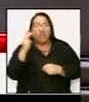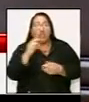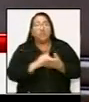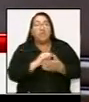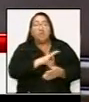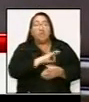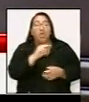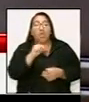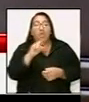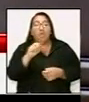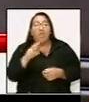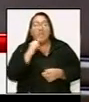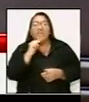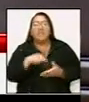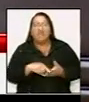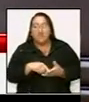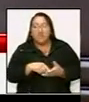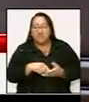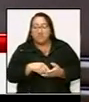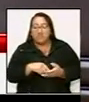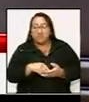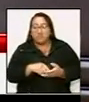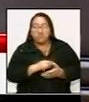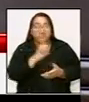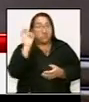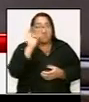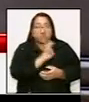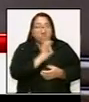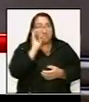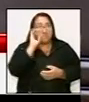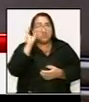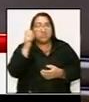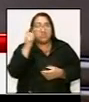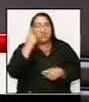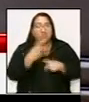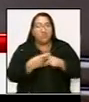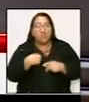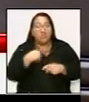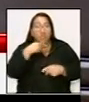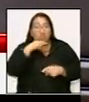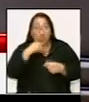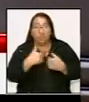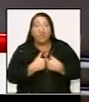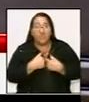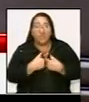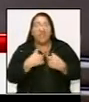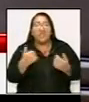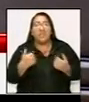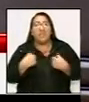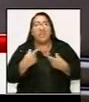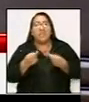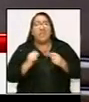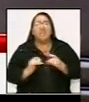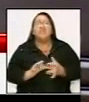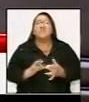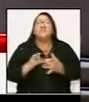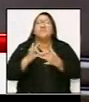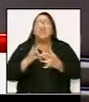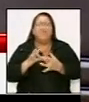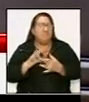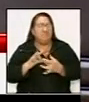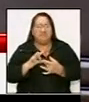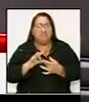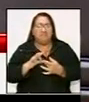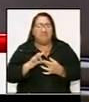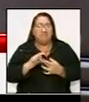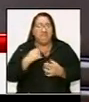2 premios Nobel. ¿Qué dice ella? Nunca he creído que por ser mujer deba tener tratos especiales.